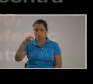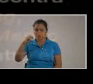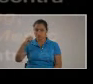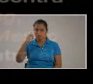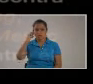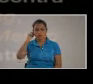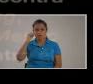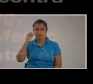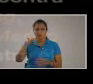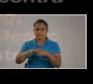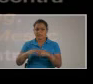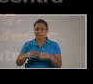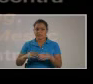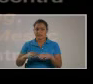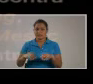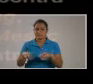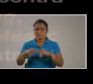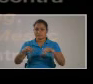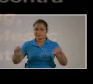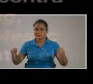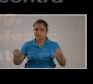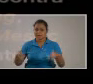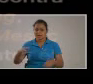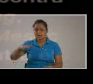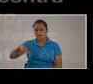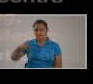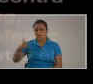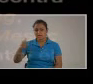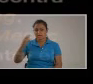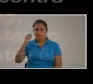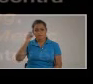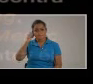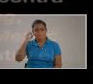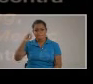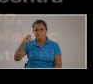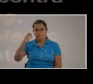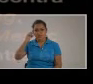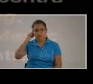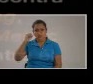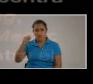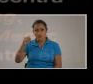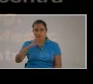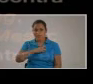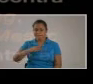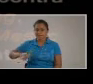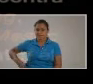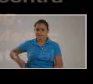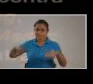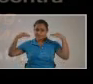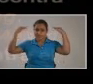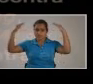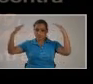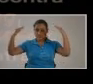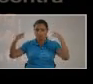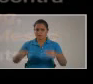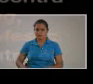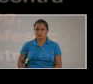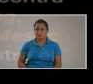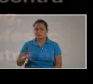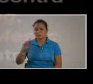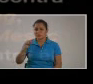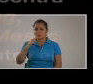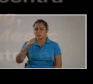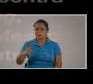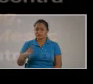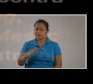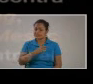Magog, príncipe soberano. Aquí no dice príncipe de Ros, porque ya le expliqué, según lo que